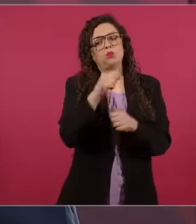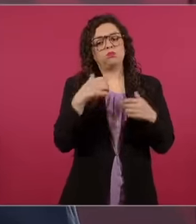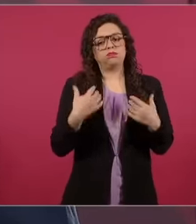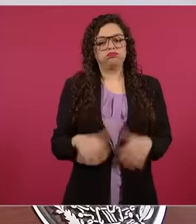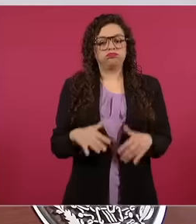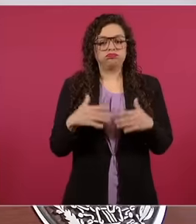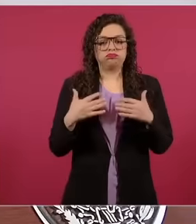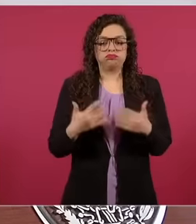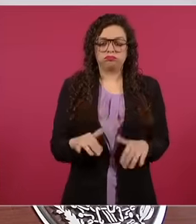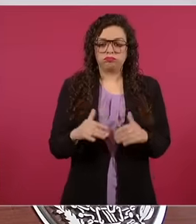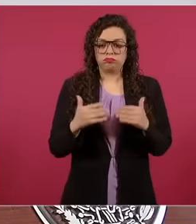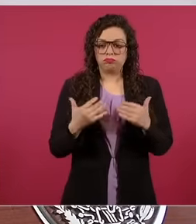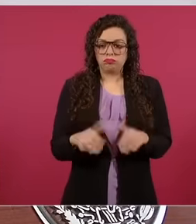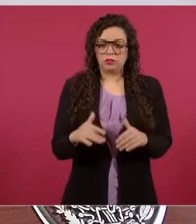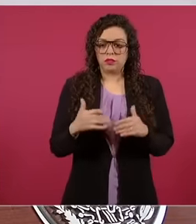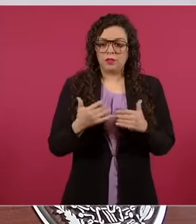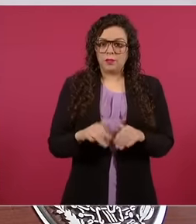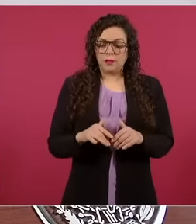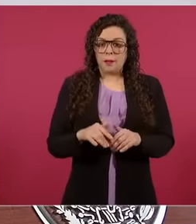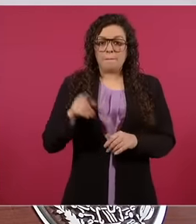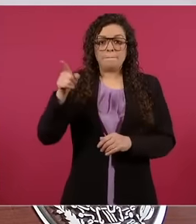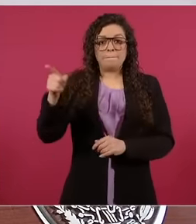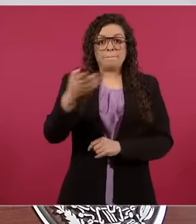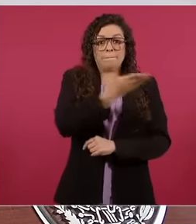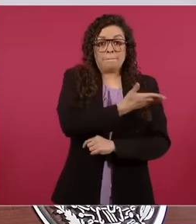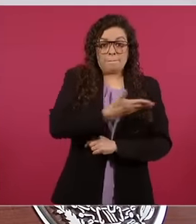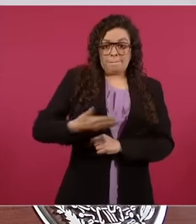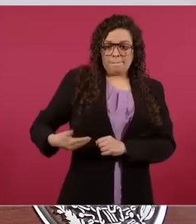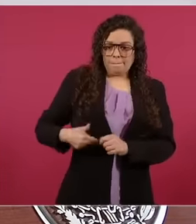Presenta el presidente del PAN